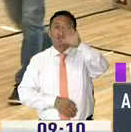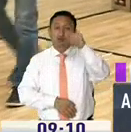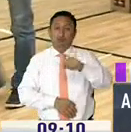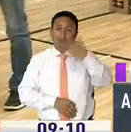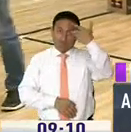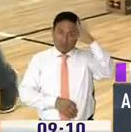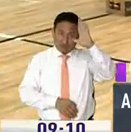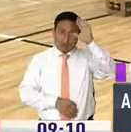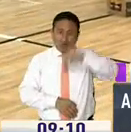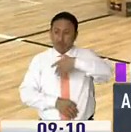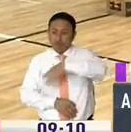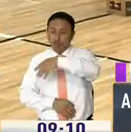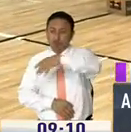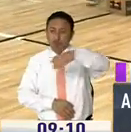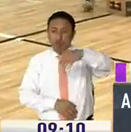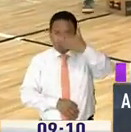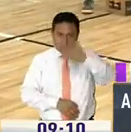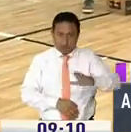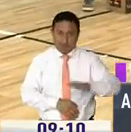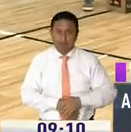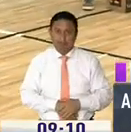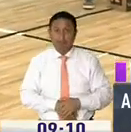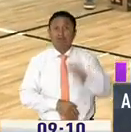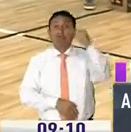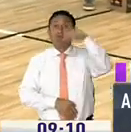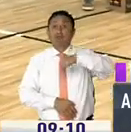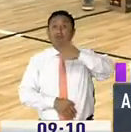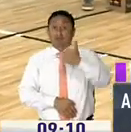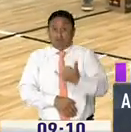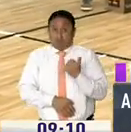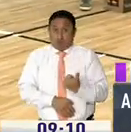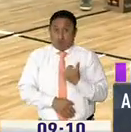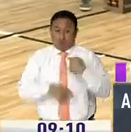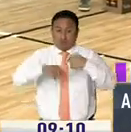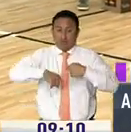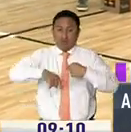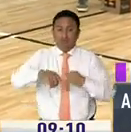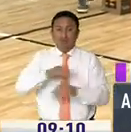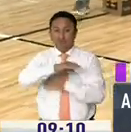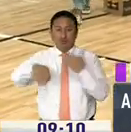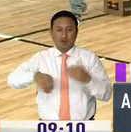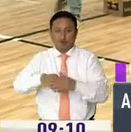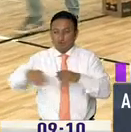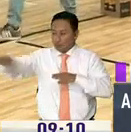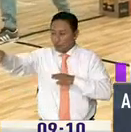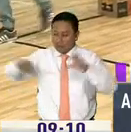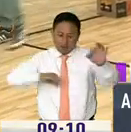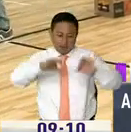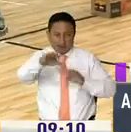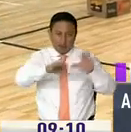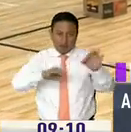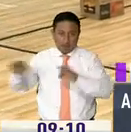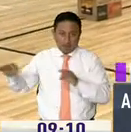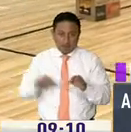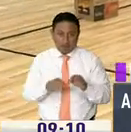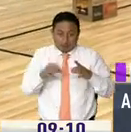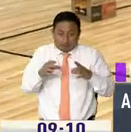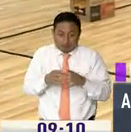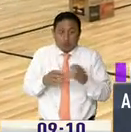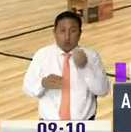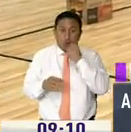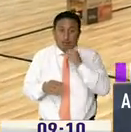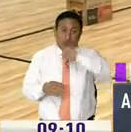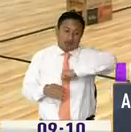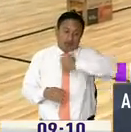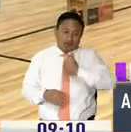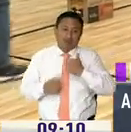kits, sí, en toda la ciudadanía. Y aquí vamos a ir armando todos los kits, no solo en temas de alimentos, sino también en